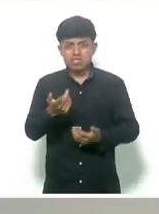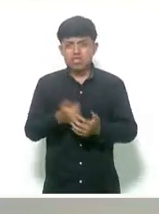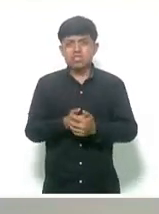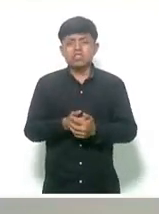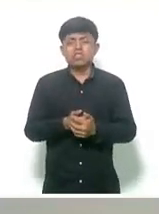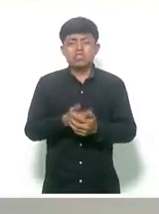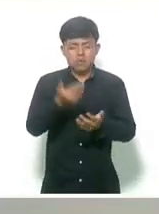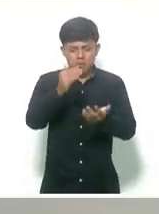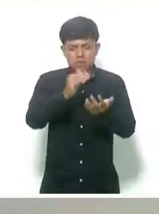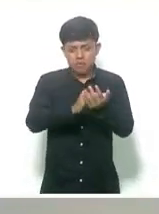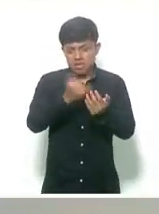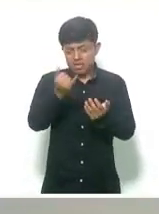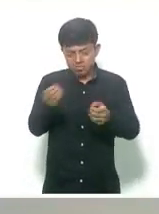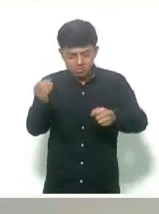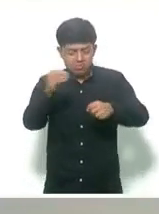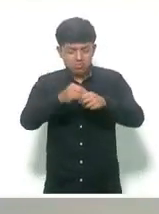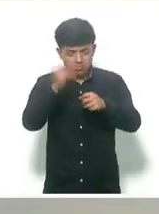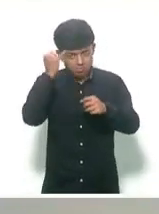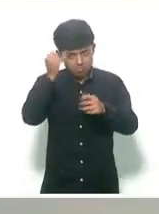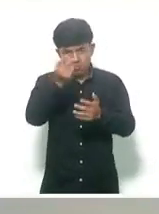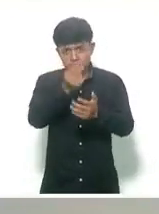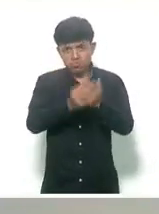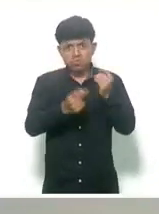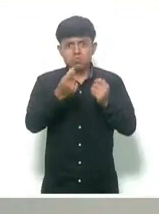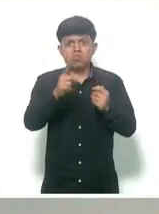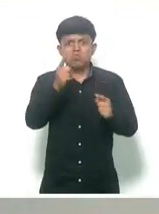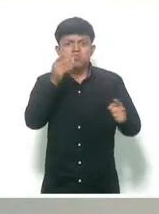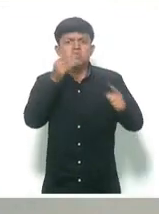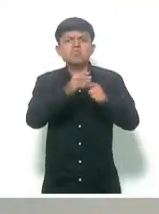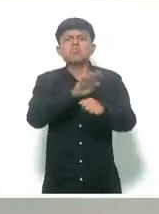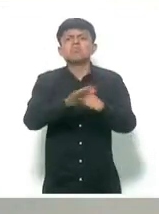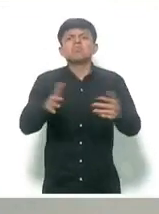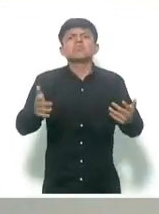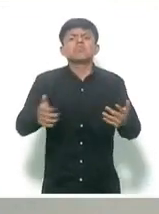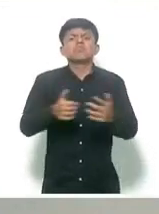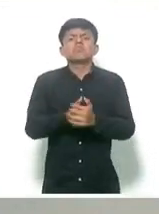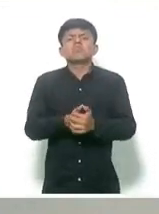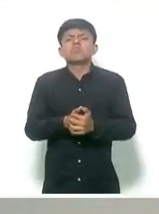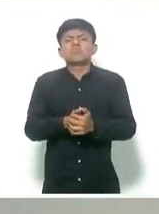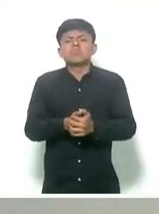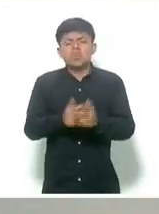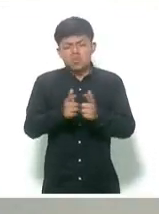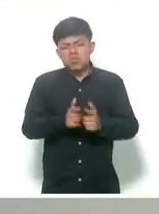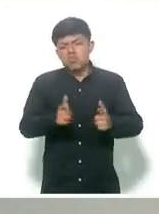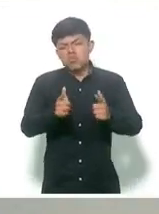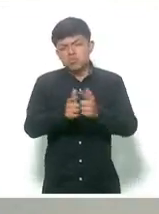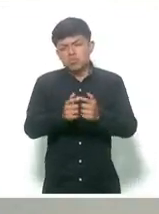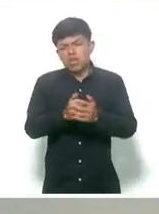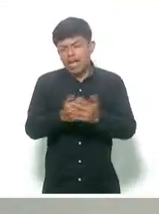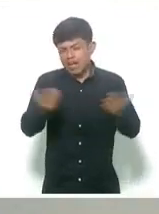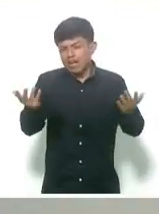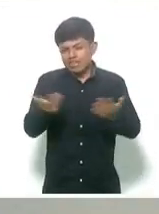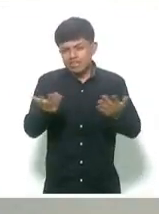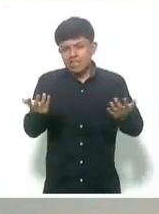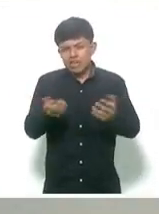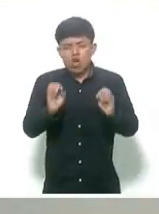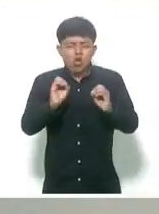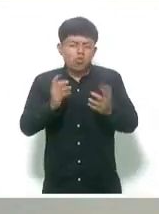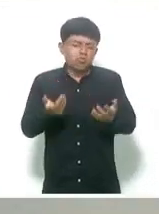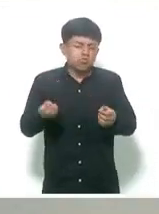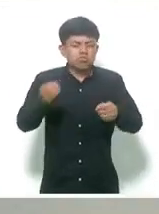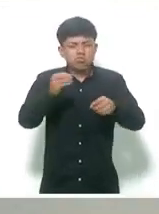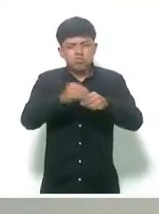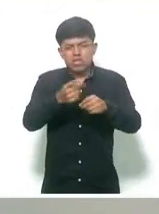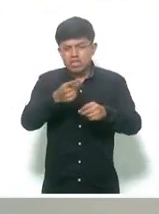a disminuir también eh eh el el fenómeno delictivo que tiene que ver con delincuencia organizada es hacer o realizar una